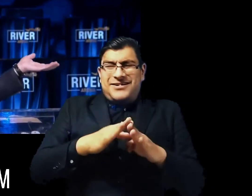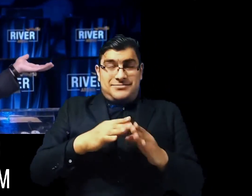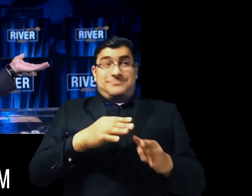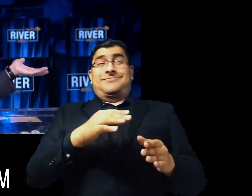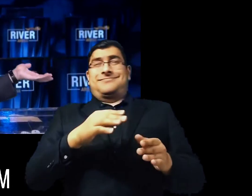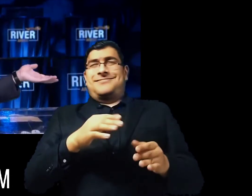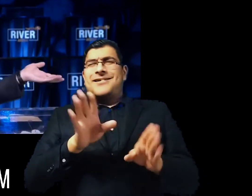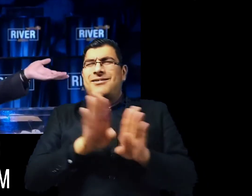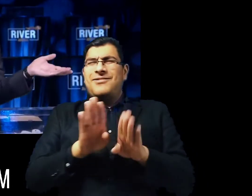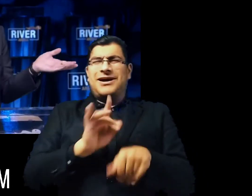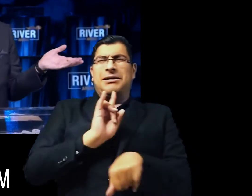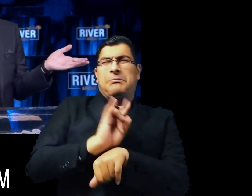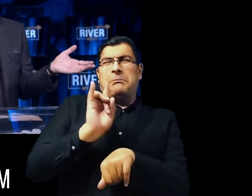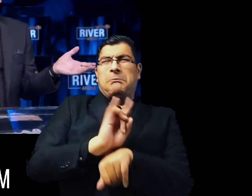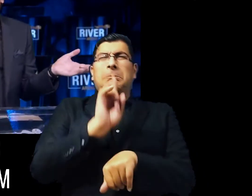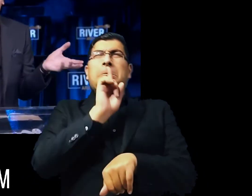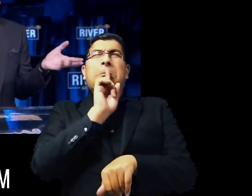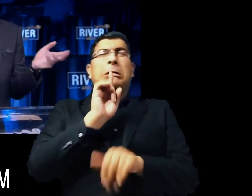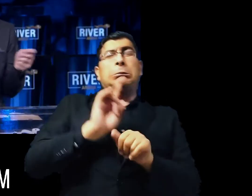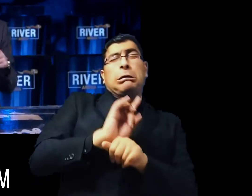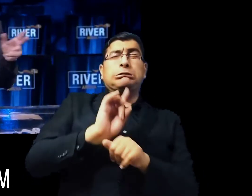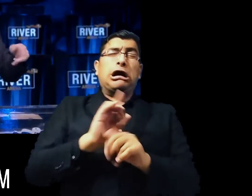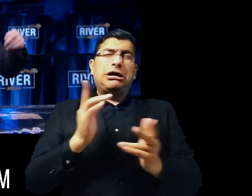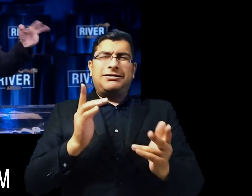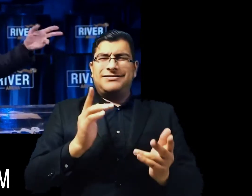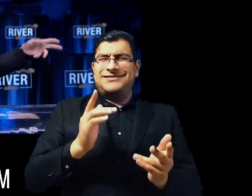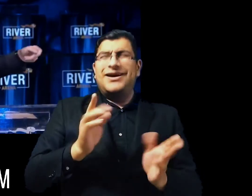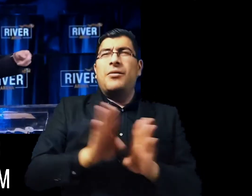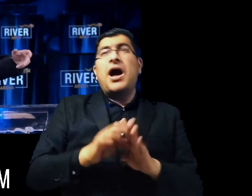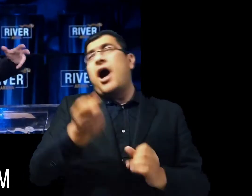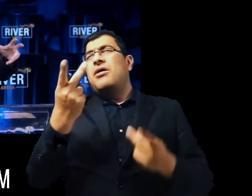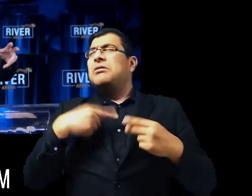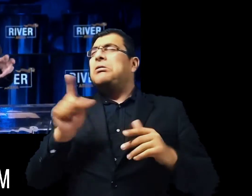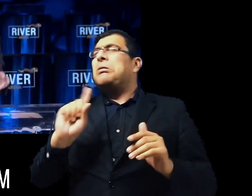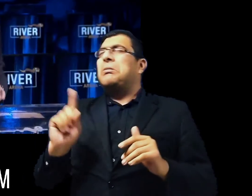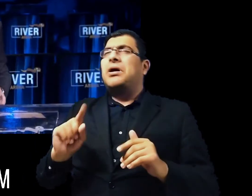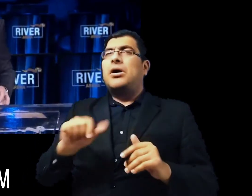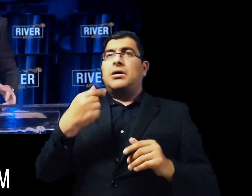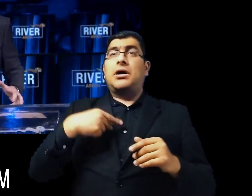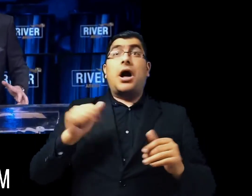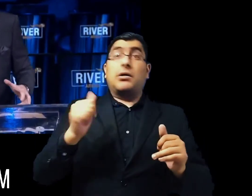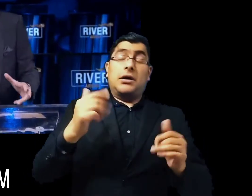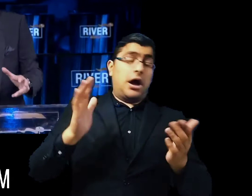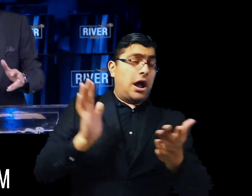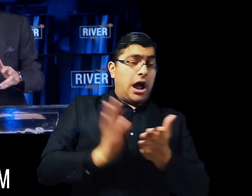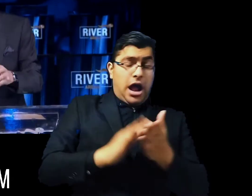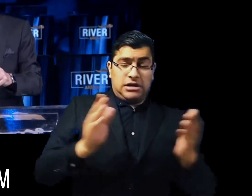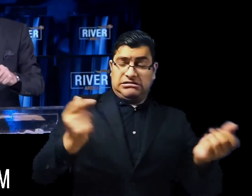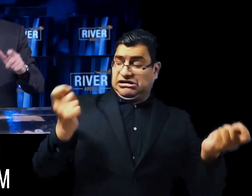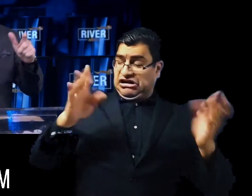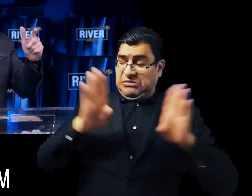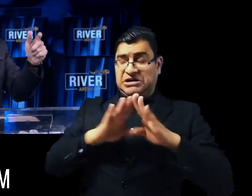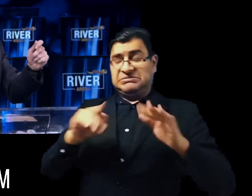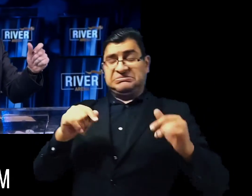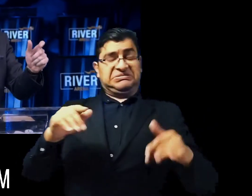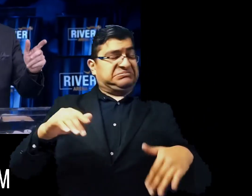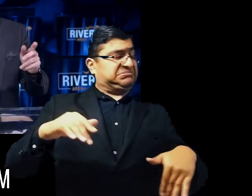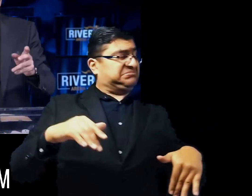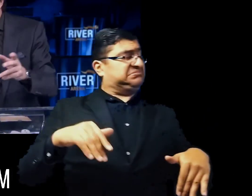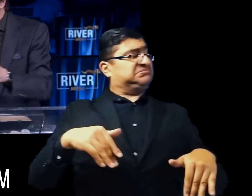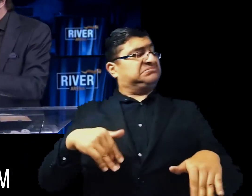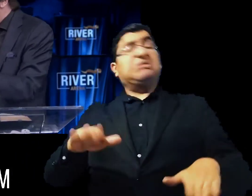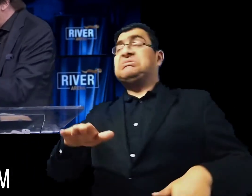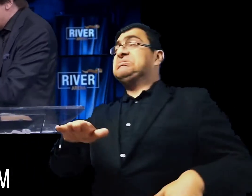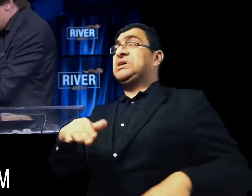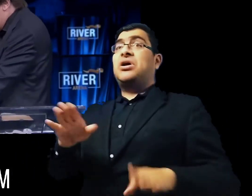digo, ¿cómo hace? Yo los vi, algunos no, algunos se relajaban, pero otros, aleluya, hasta la forma de caminar. Yo